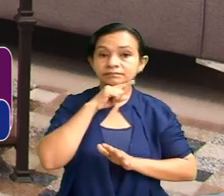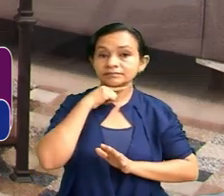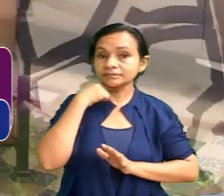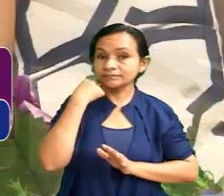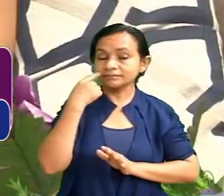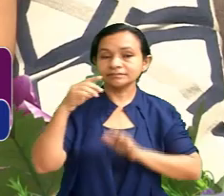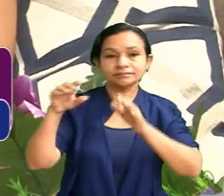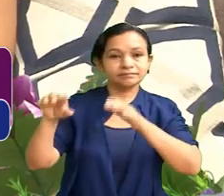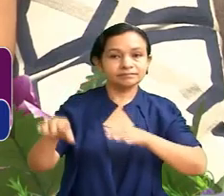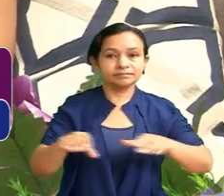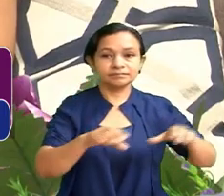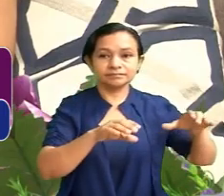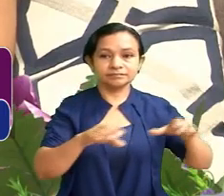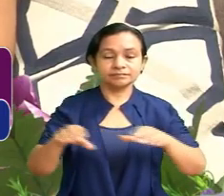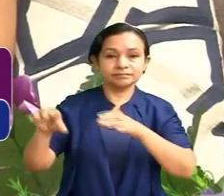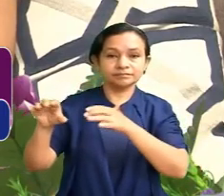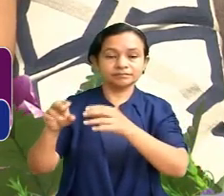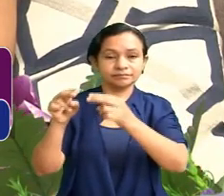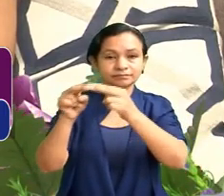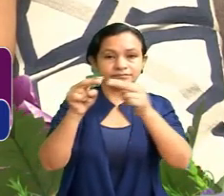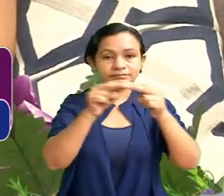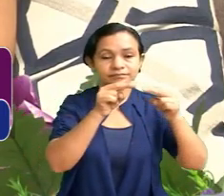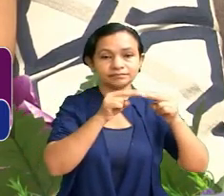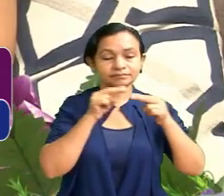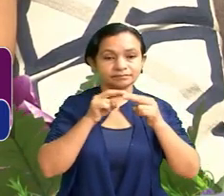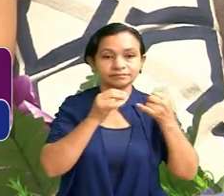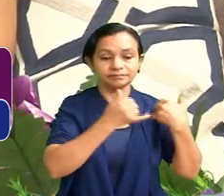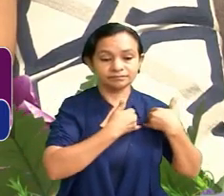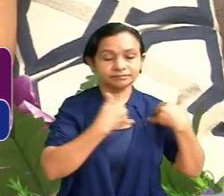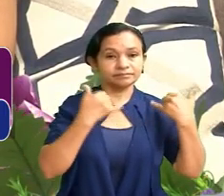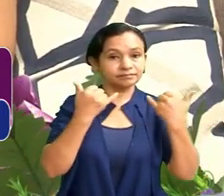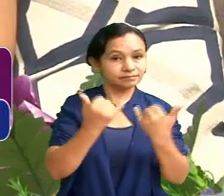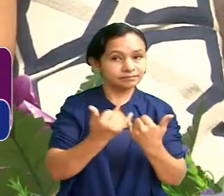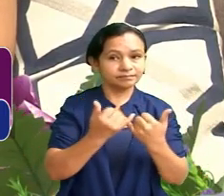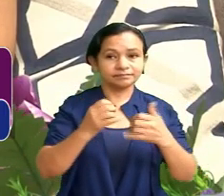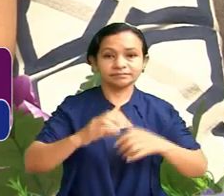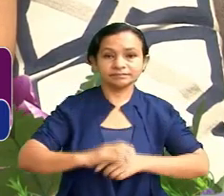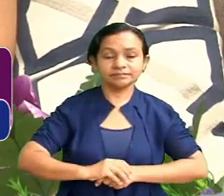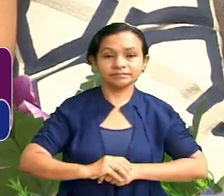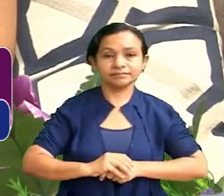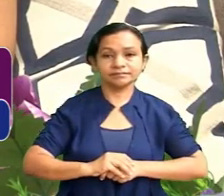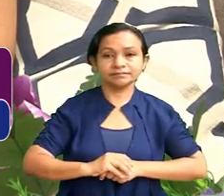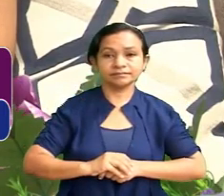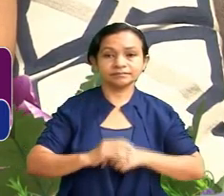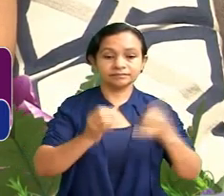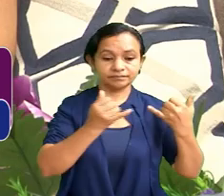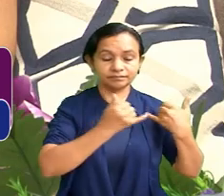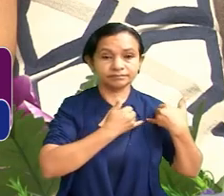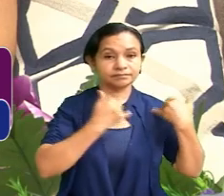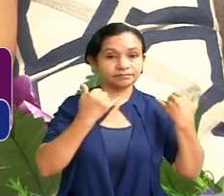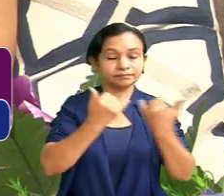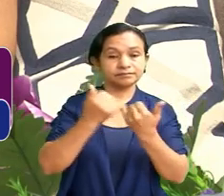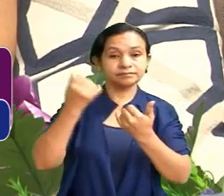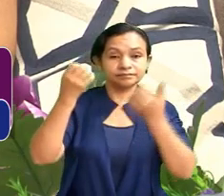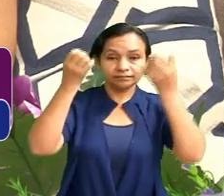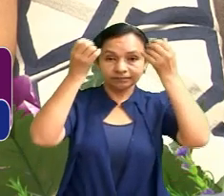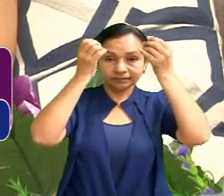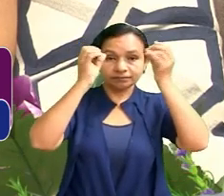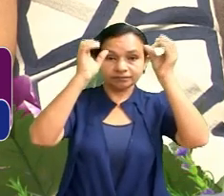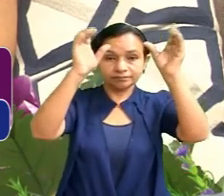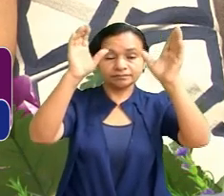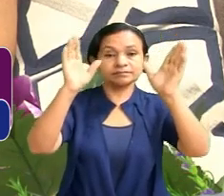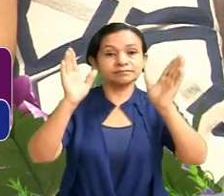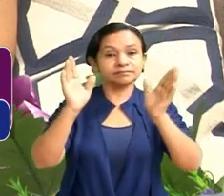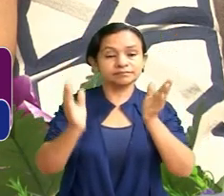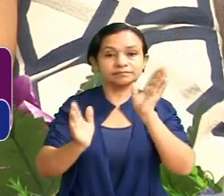es una actividad también desde articulación interinstitucional verdad en este caso el instituto nicaragüense de cultura también